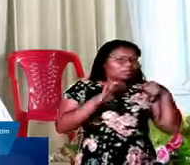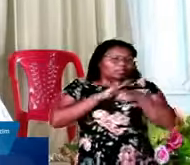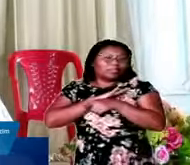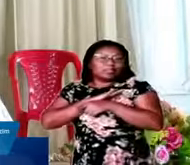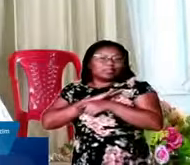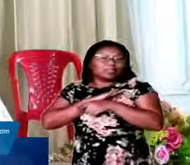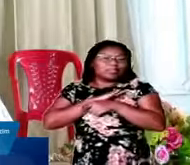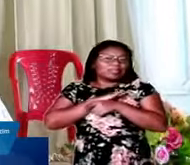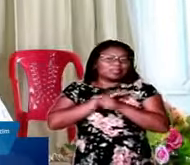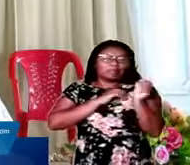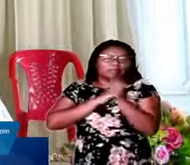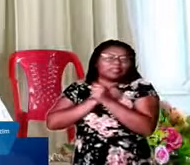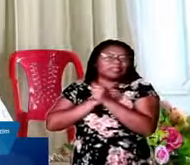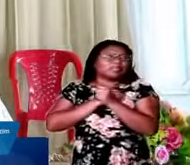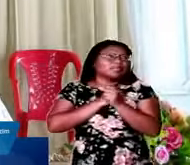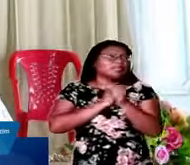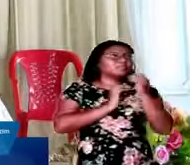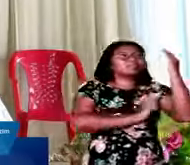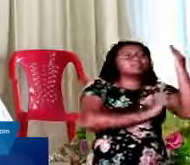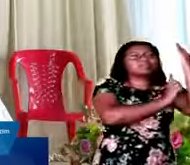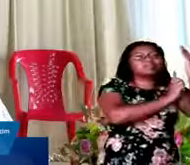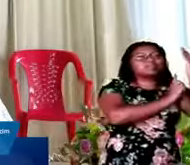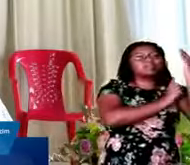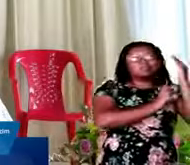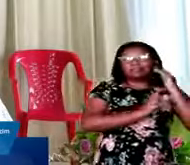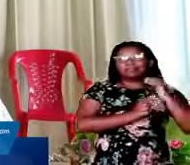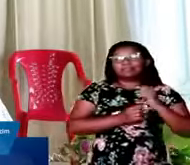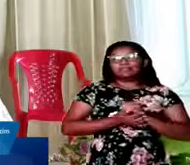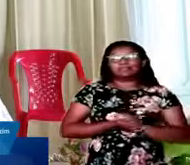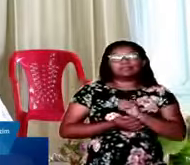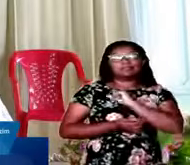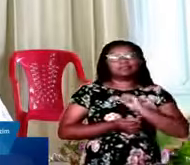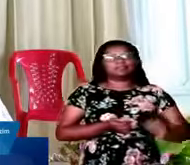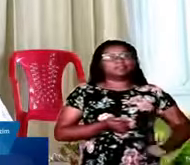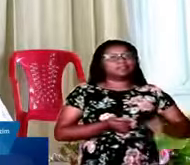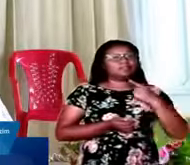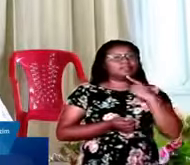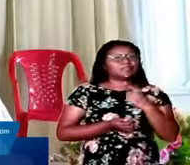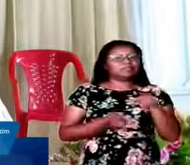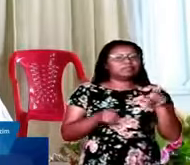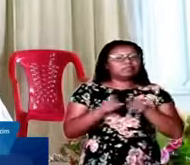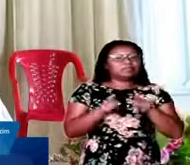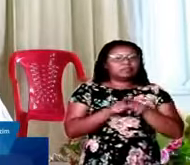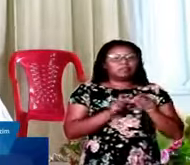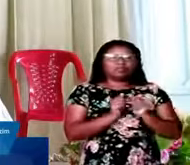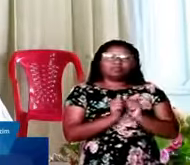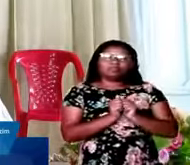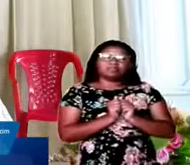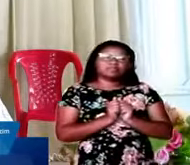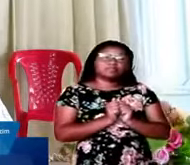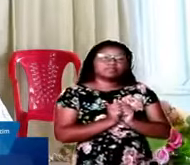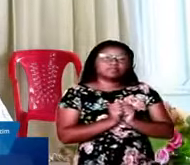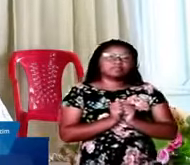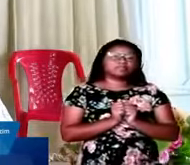Dios? Pues no. El Señor le dice, si tu hermano no viene contigo, no verás mi rostro.